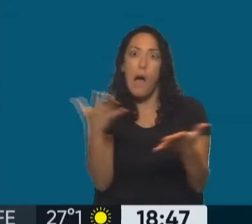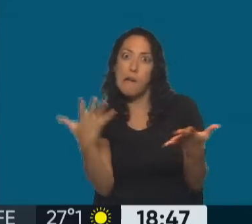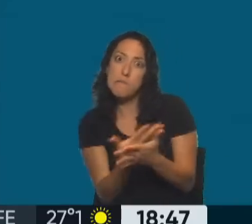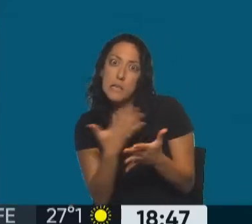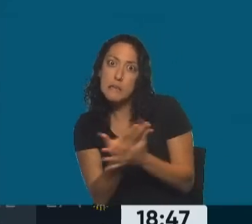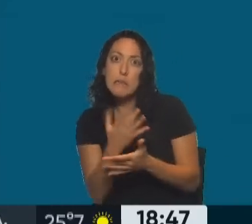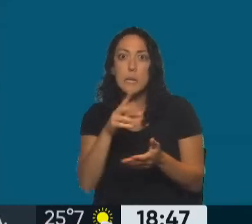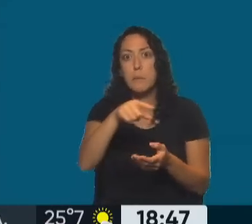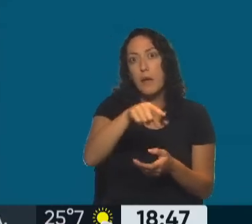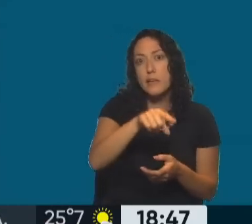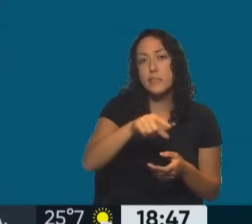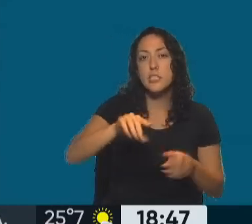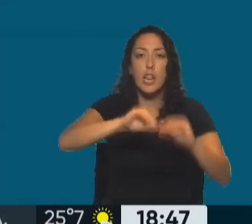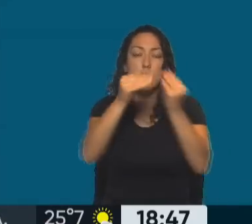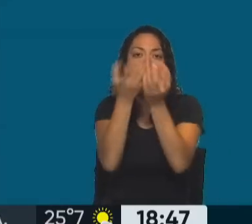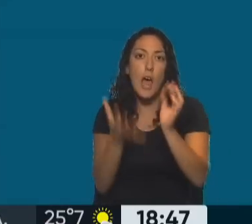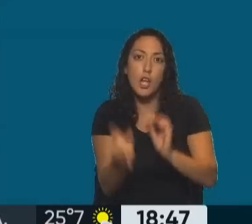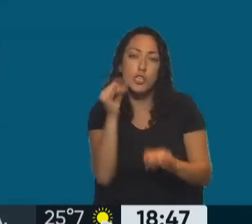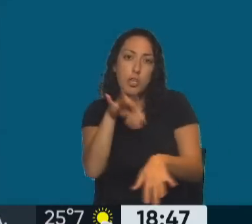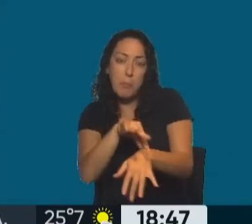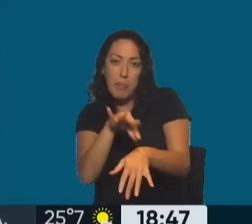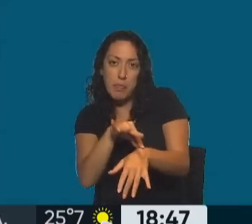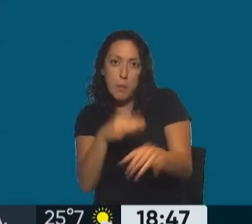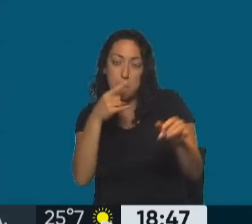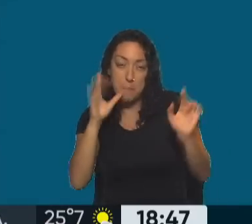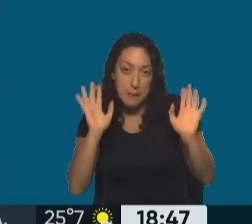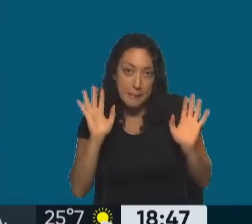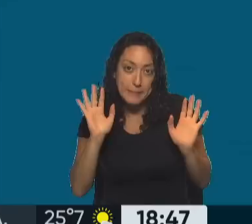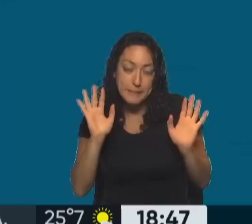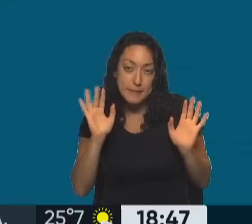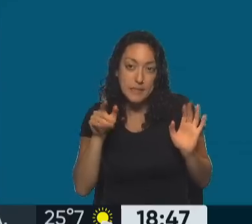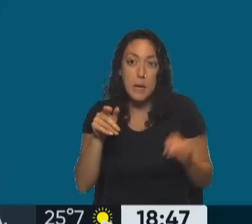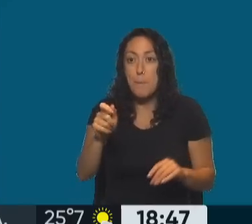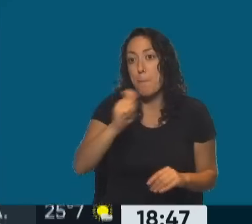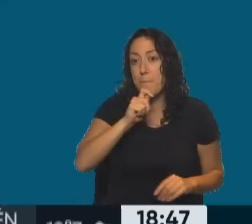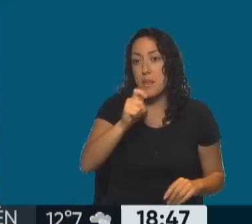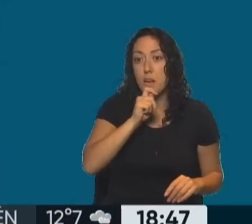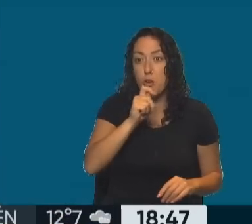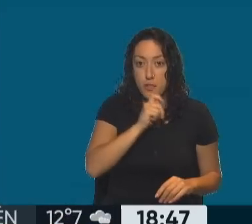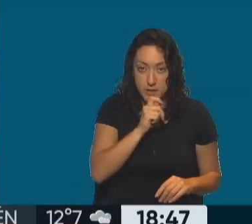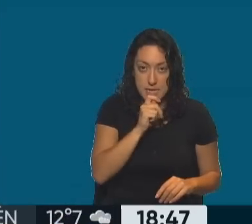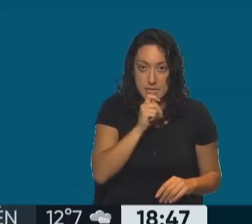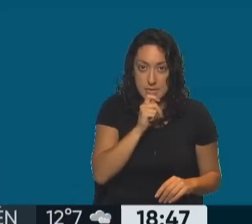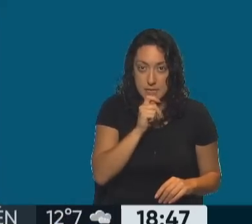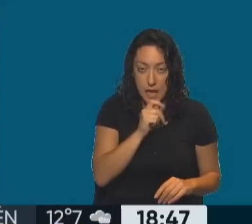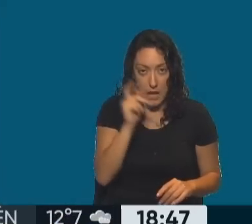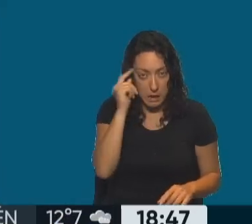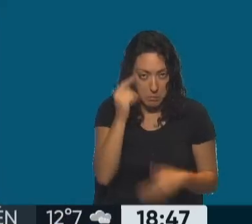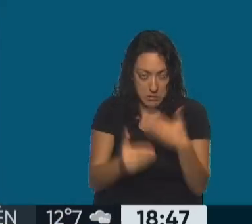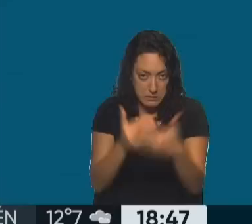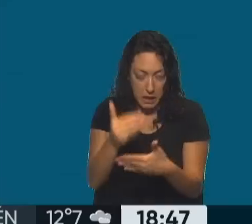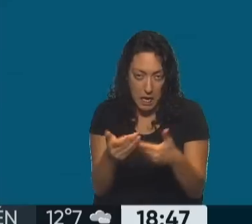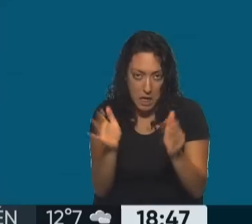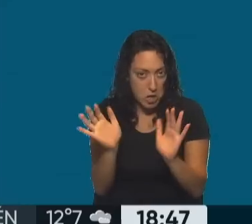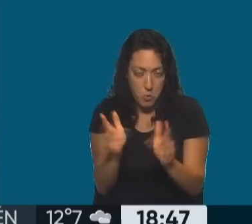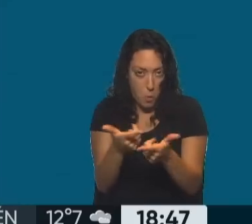hacer un presunto diagnóstico para el cual una periodista no está capacitada. De ninguna manera.